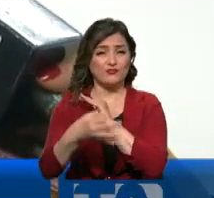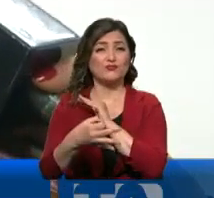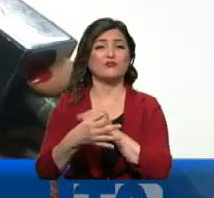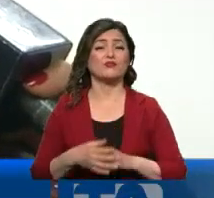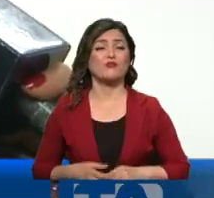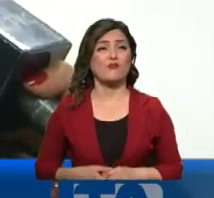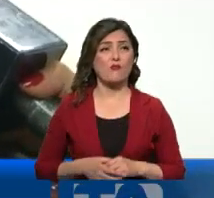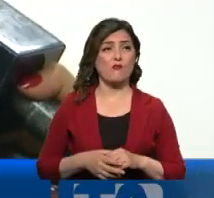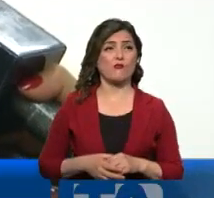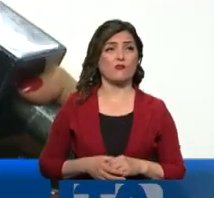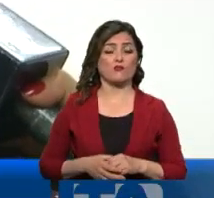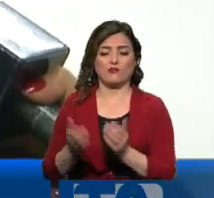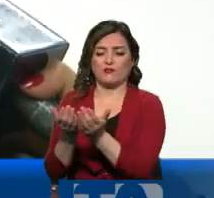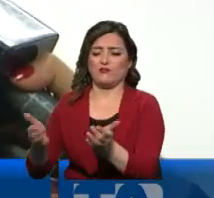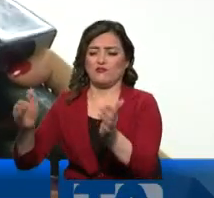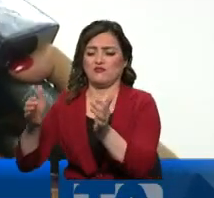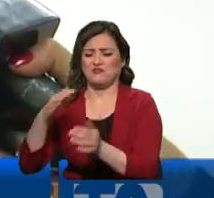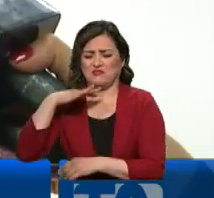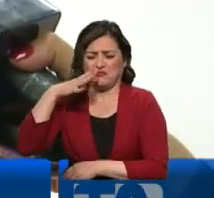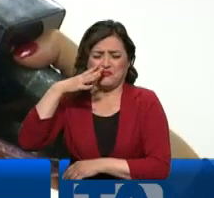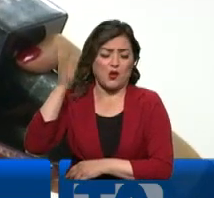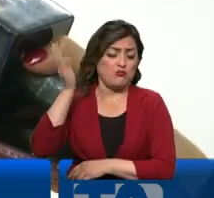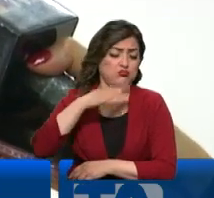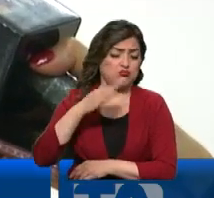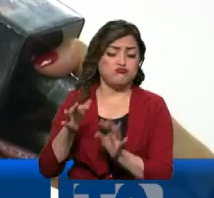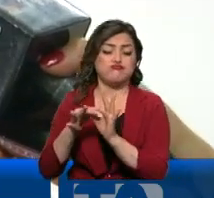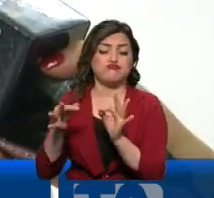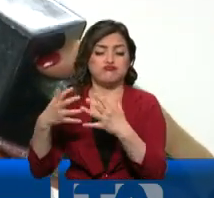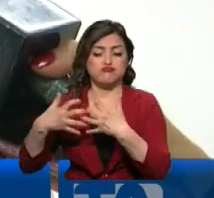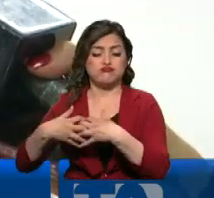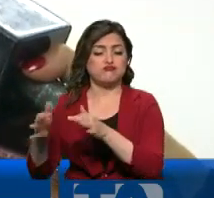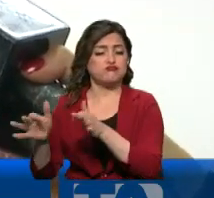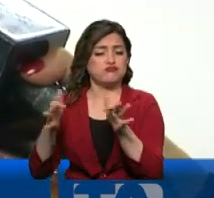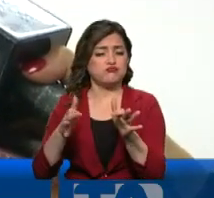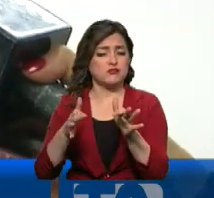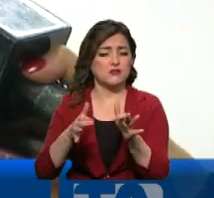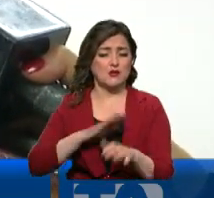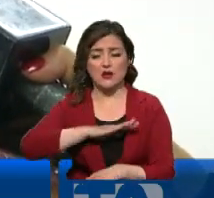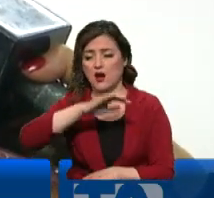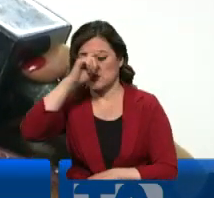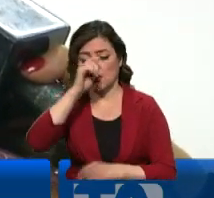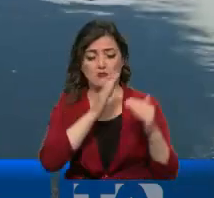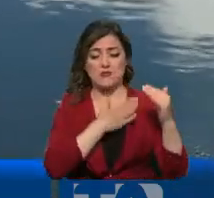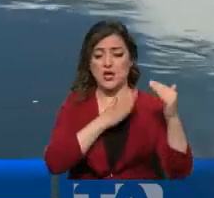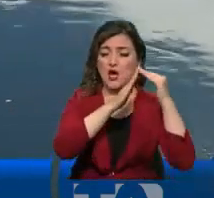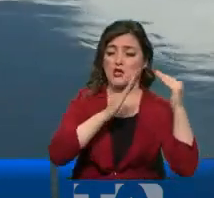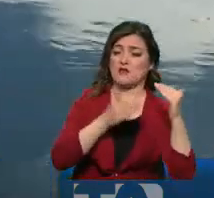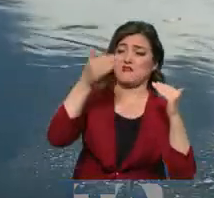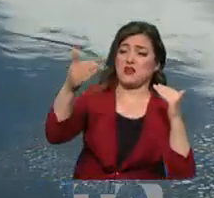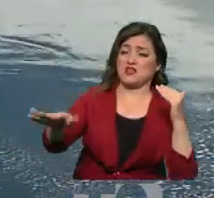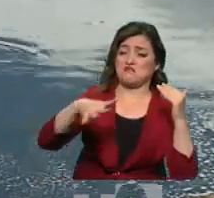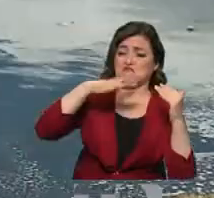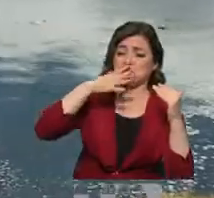den un buen tratamiento al lixiviado. Los malos olores que estamos cansados de vivir al frente del relleno sanitario es tenaz. Los